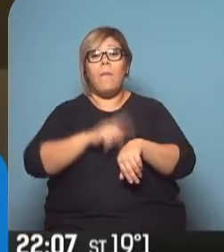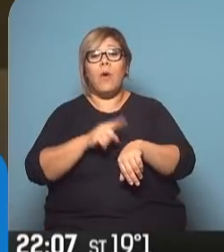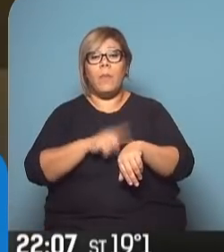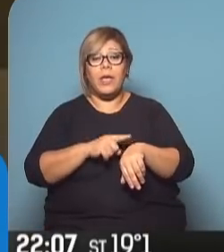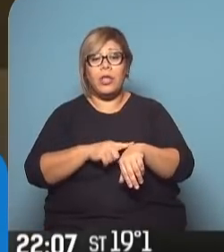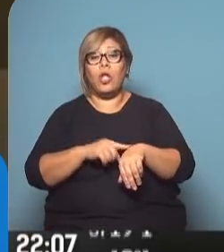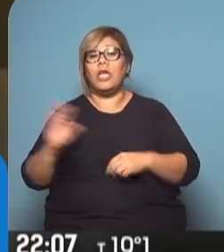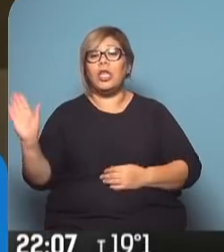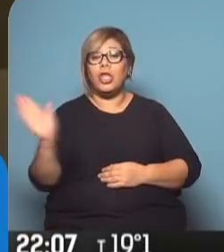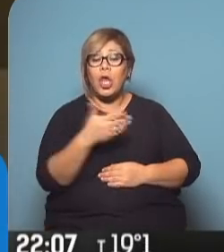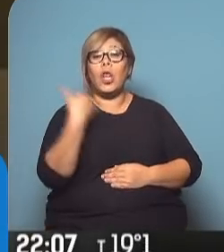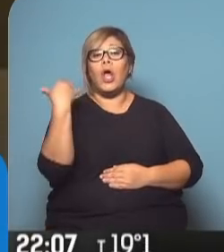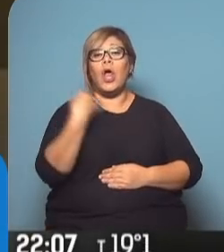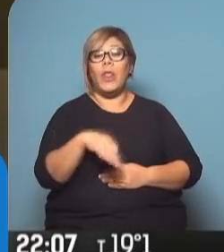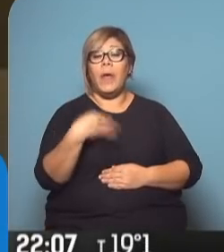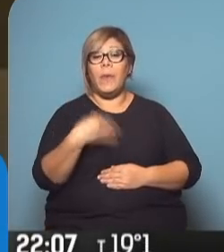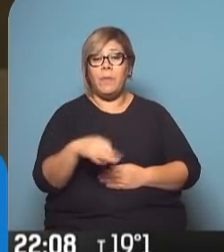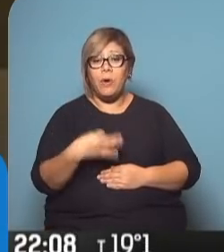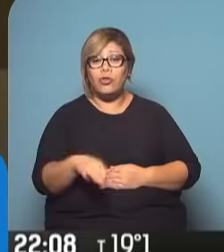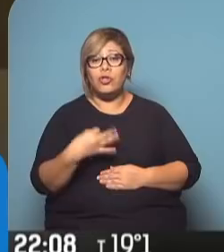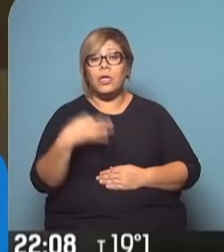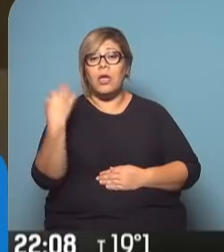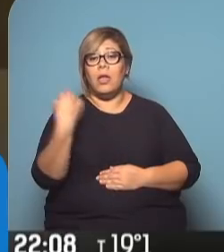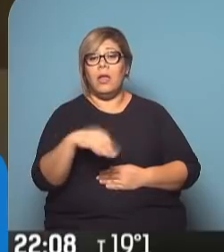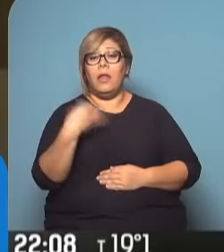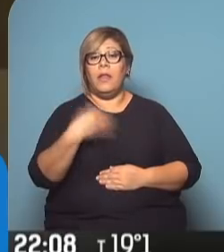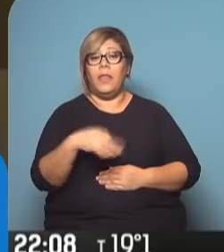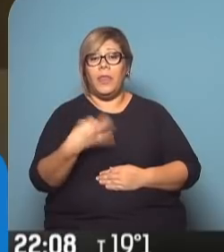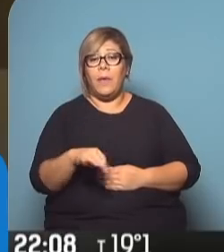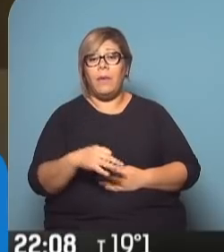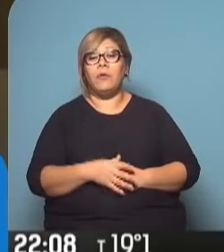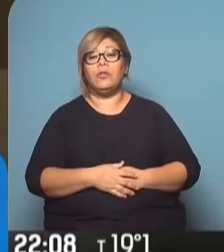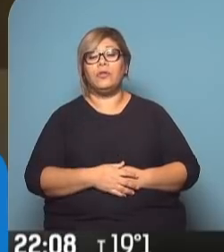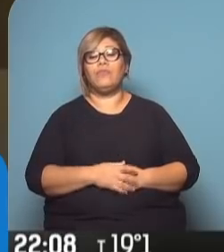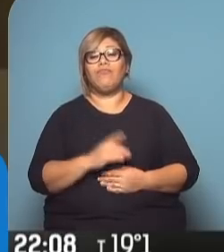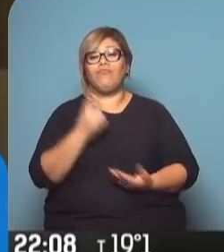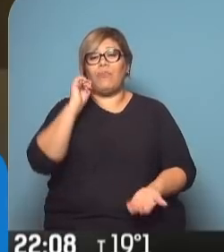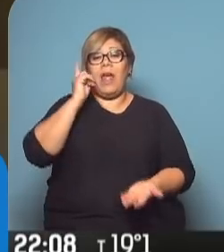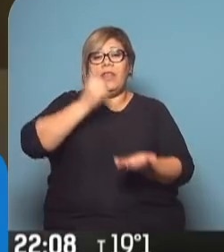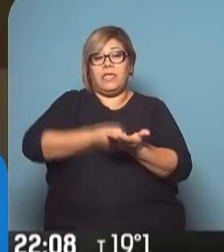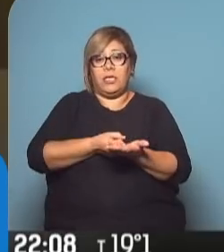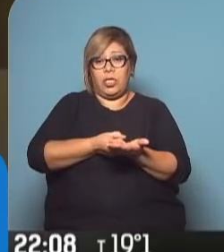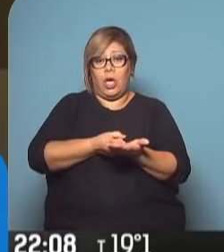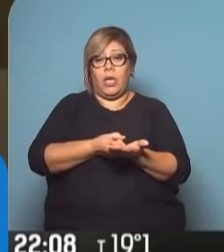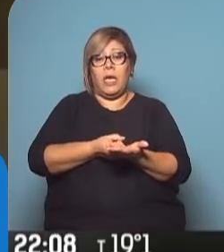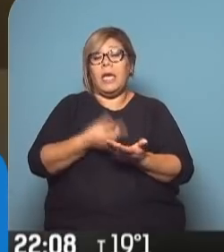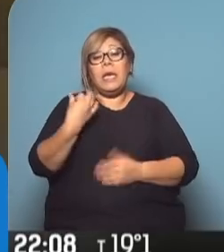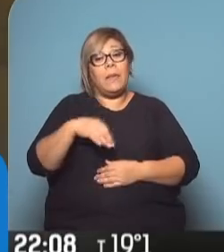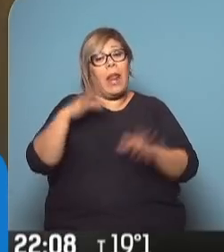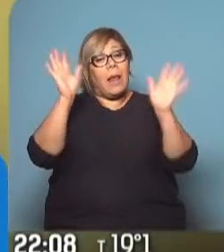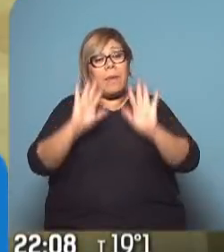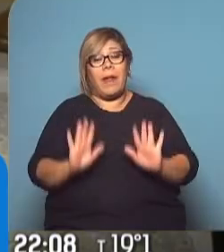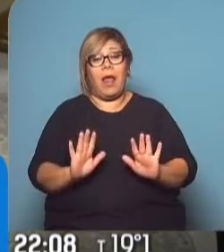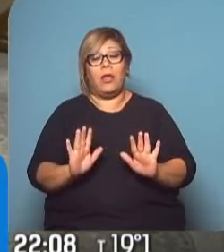to make decisions about when that moment is, and the president will ultimately have to make that decision, he's prepared to do that if that's what's